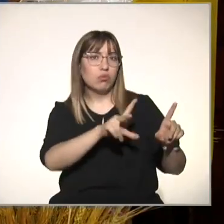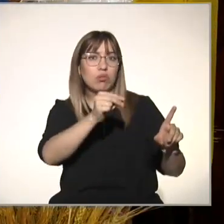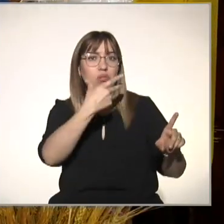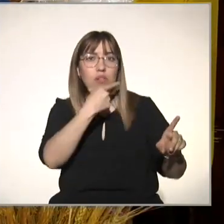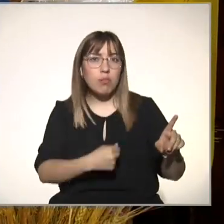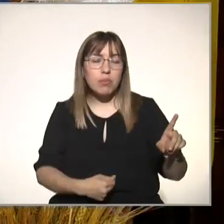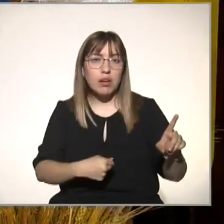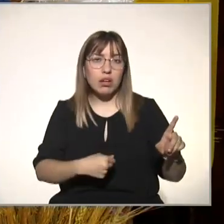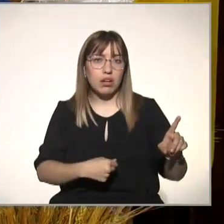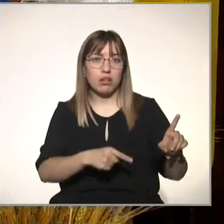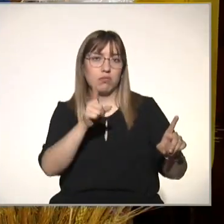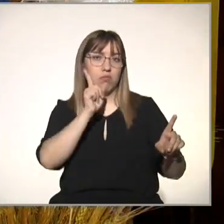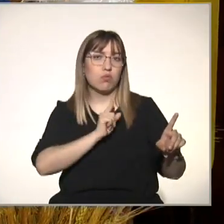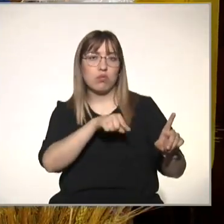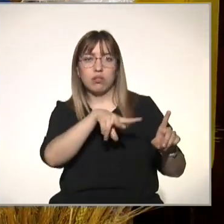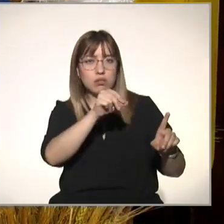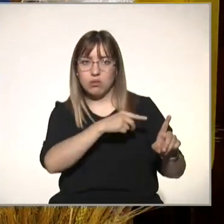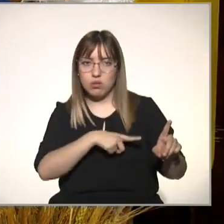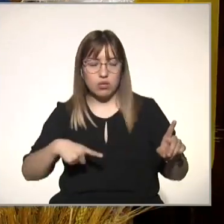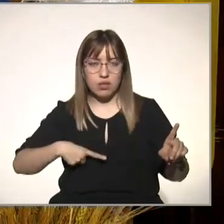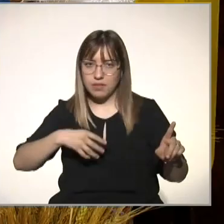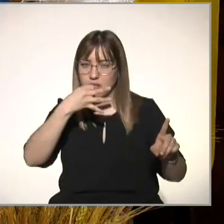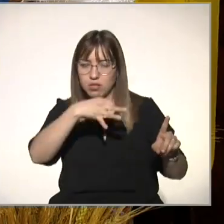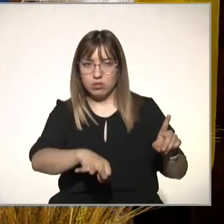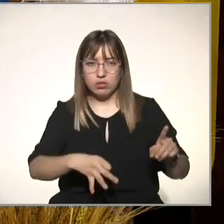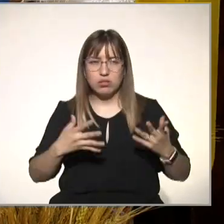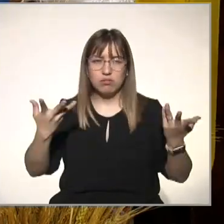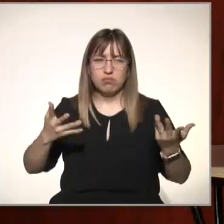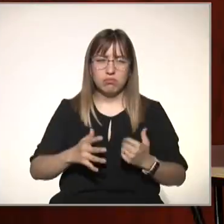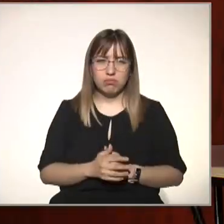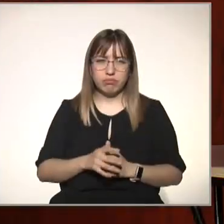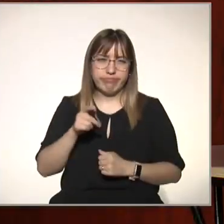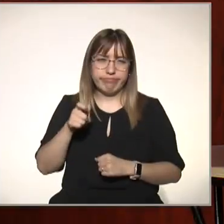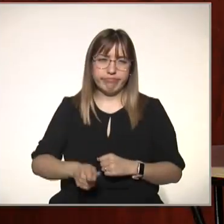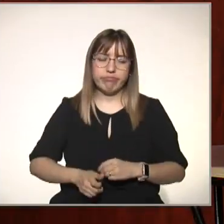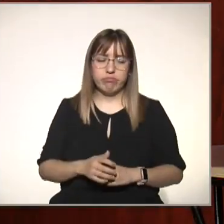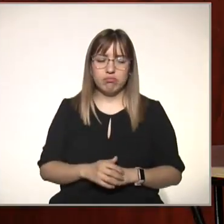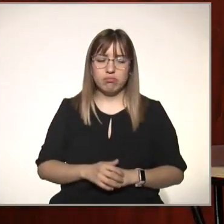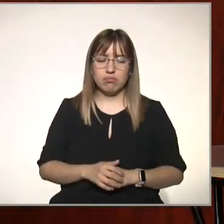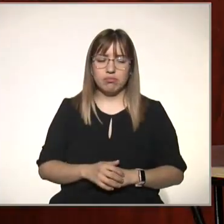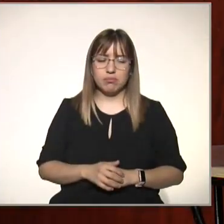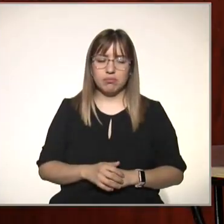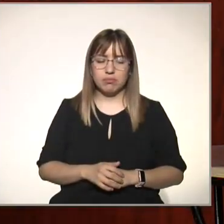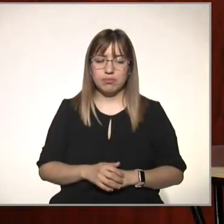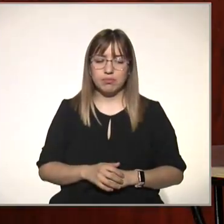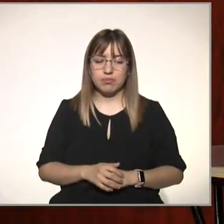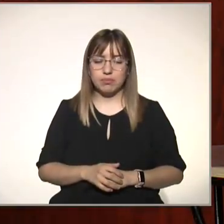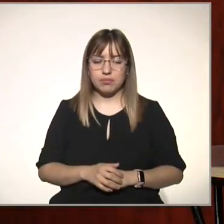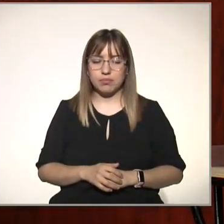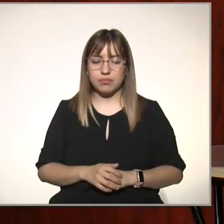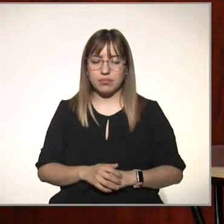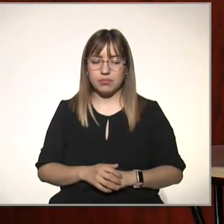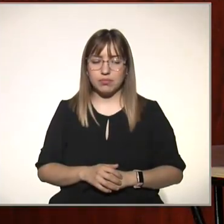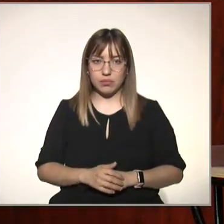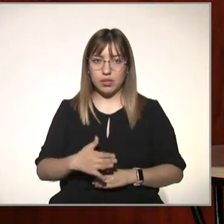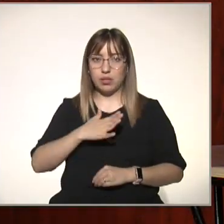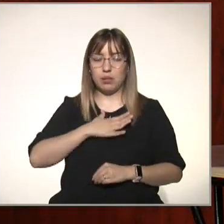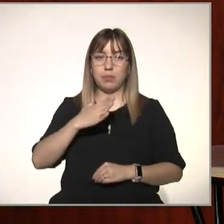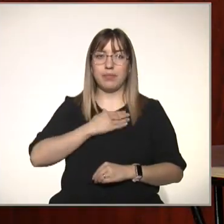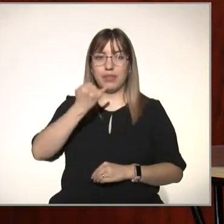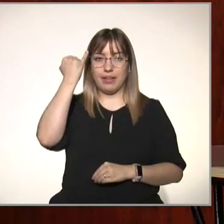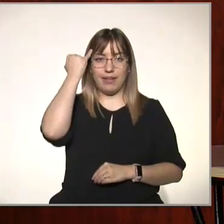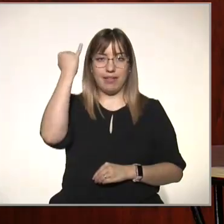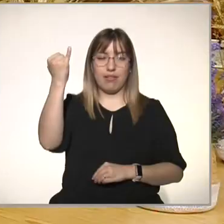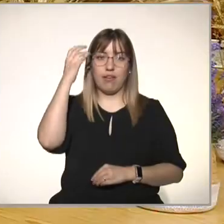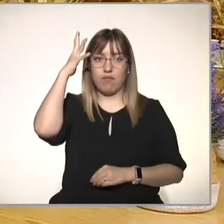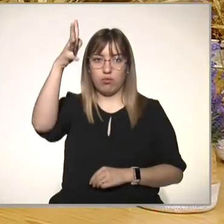Es como decirle, dejas de ser y entonces te anulo cuando dejas de ser en función de la expectativa que yo tengo de cómo